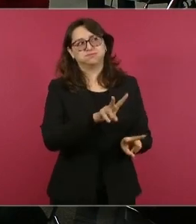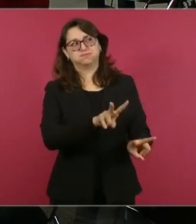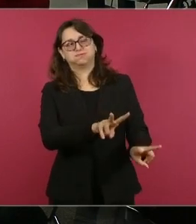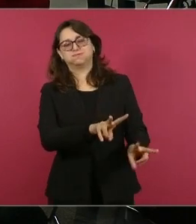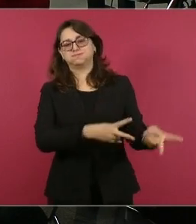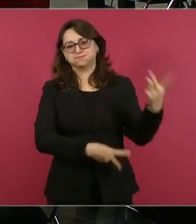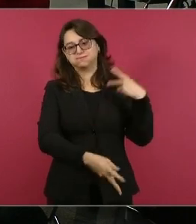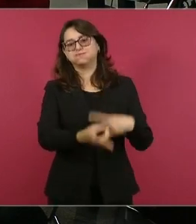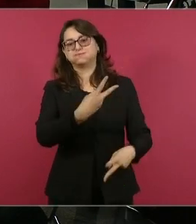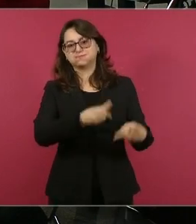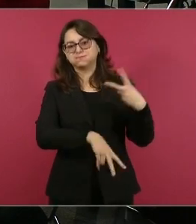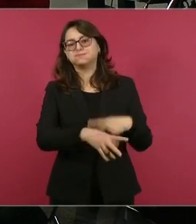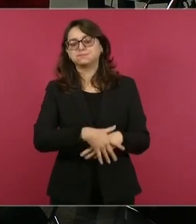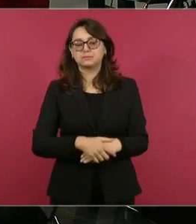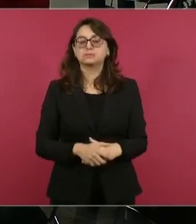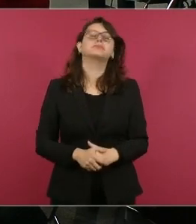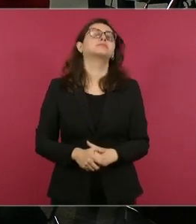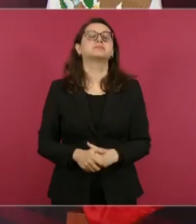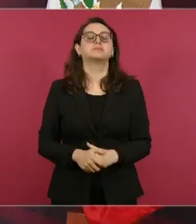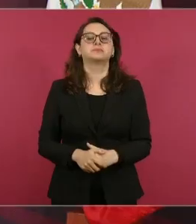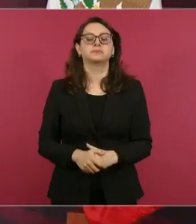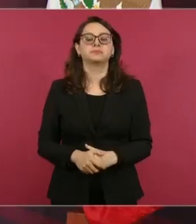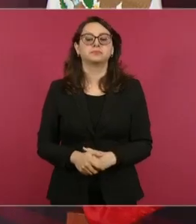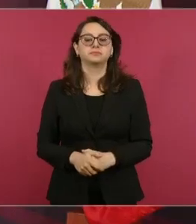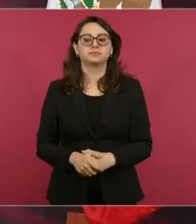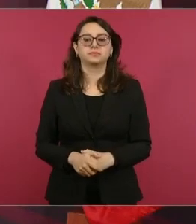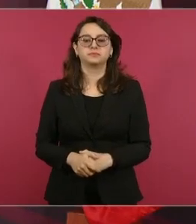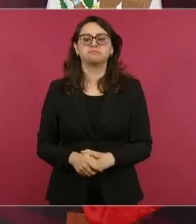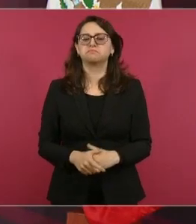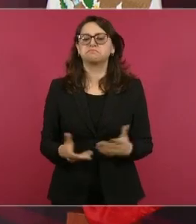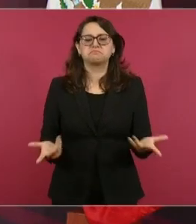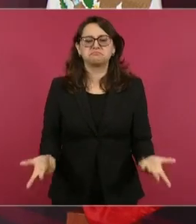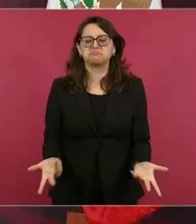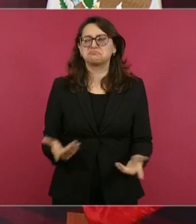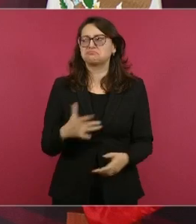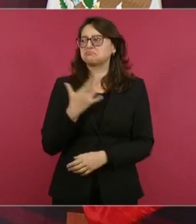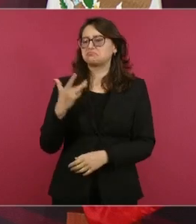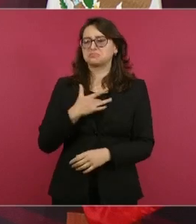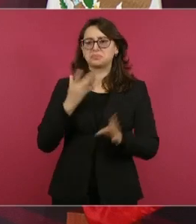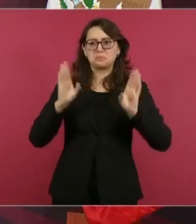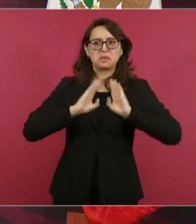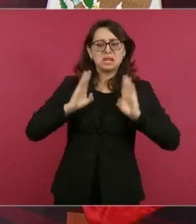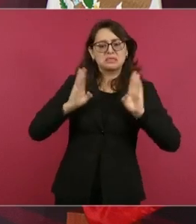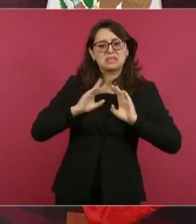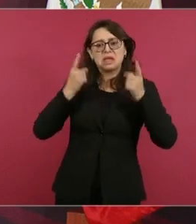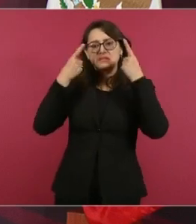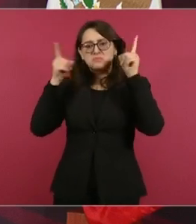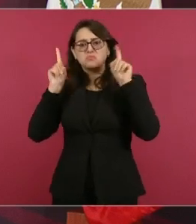Ahorita lo vemos. Entonces, sí, no va a haber ningún problema de nada